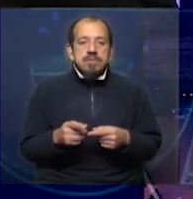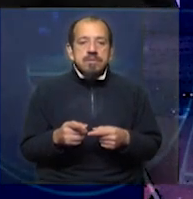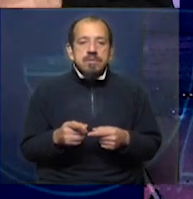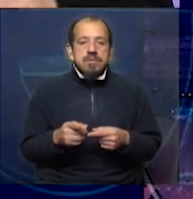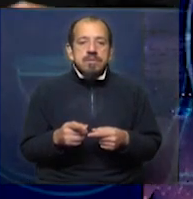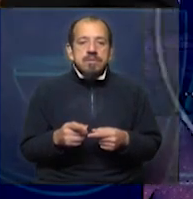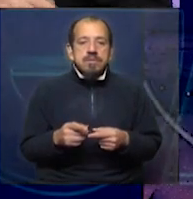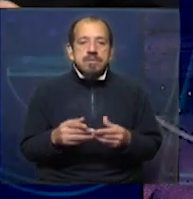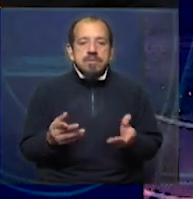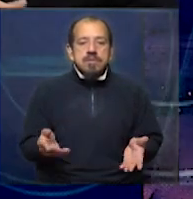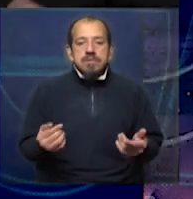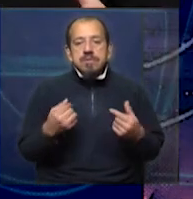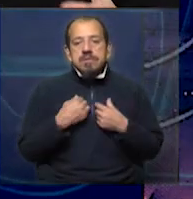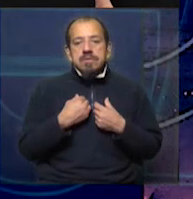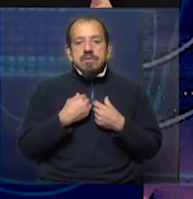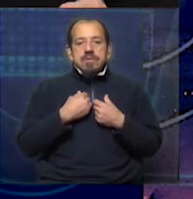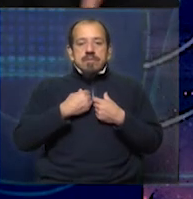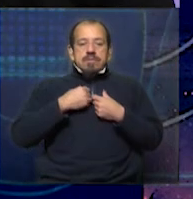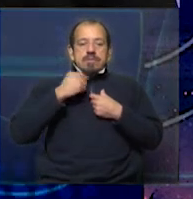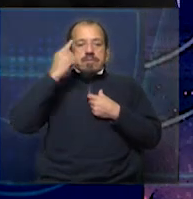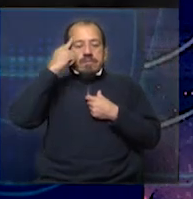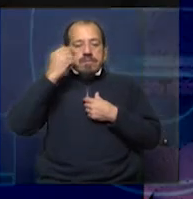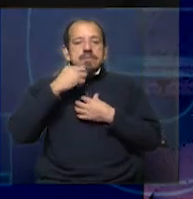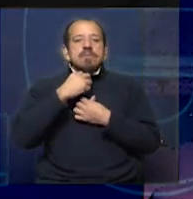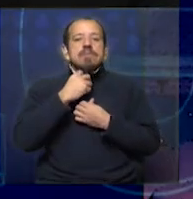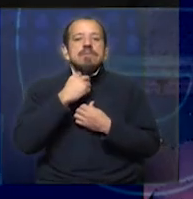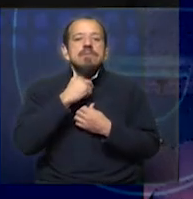digo, para mí pensarlo me pone la piel de gallina,